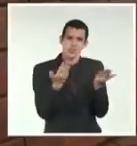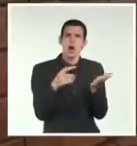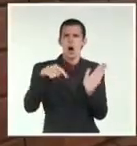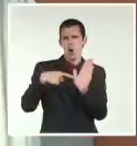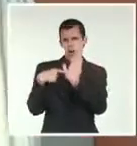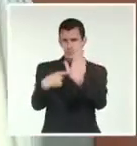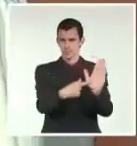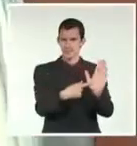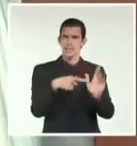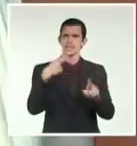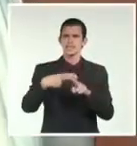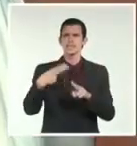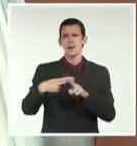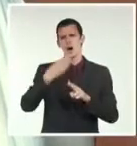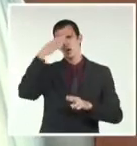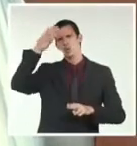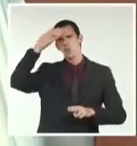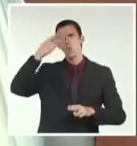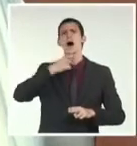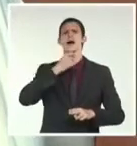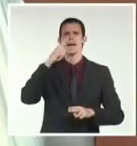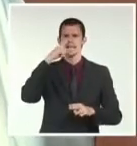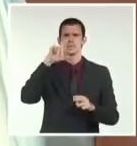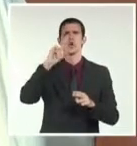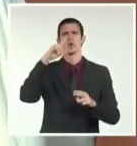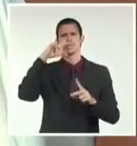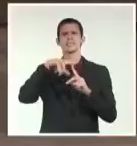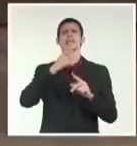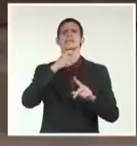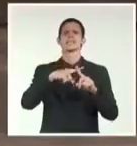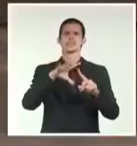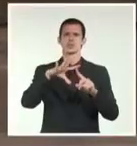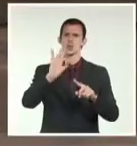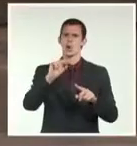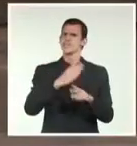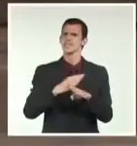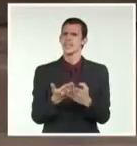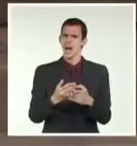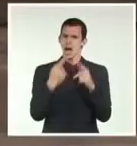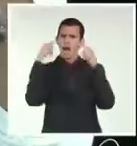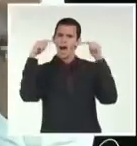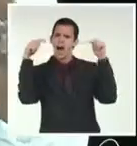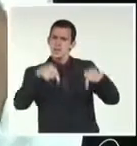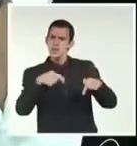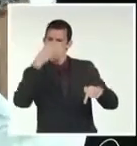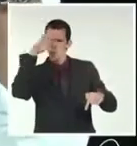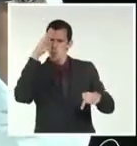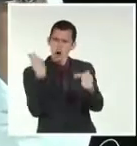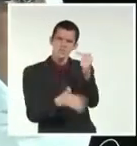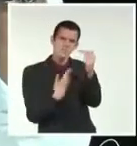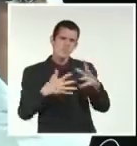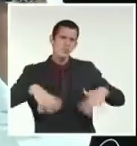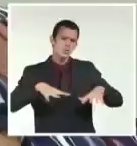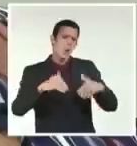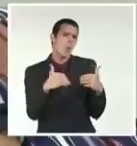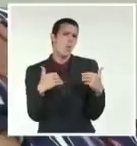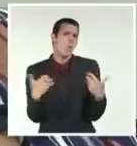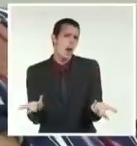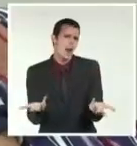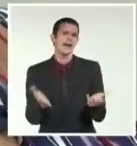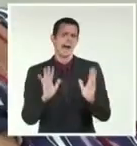una generación, así expresó su prologuista Javier Gómez Sánchez durante la presentación del volumen. Un compendio de